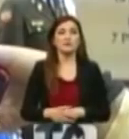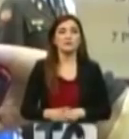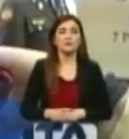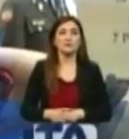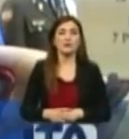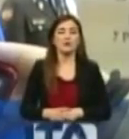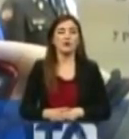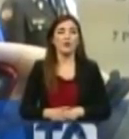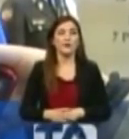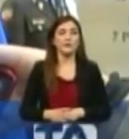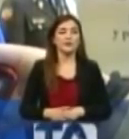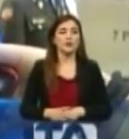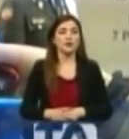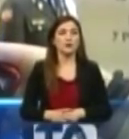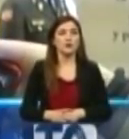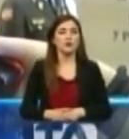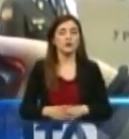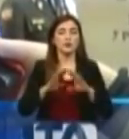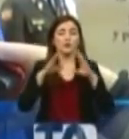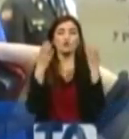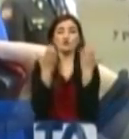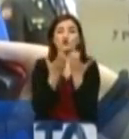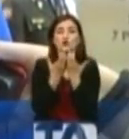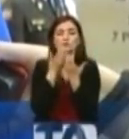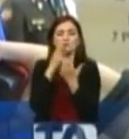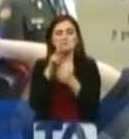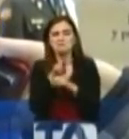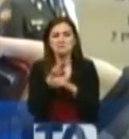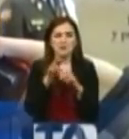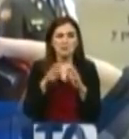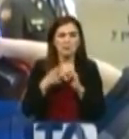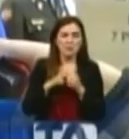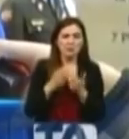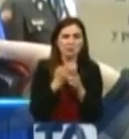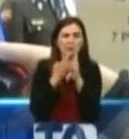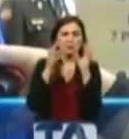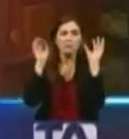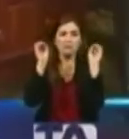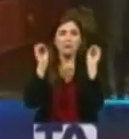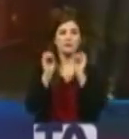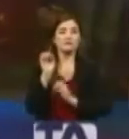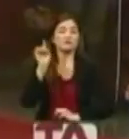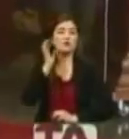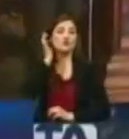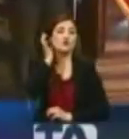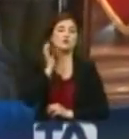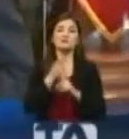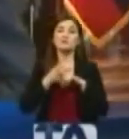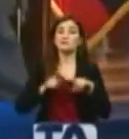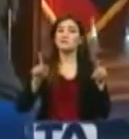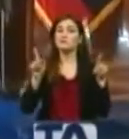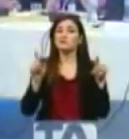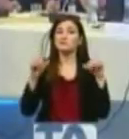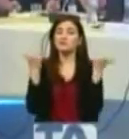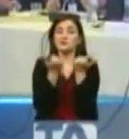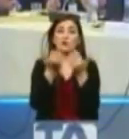precisamente hecha para que veamos más de cerca la problemática que hay y no hay ninguna respuesta. Así como Roberta Zambrano, otros legisladores